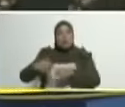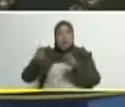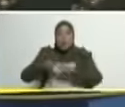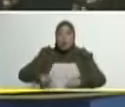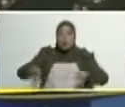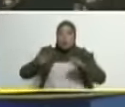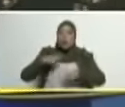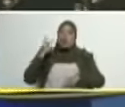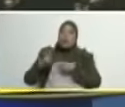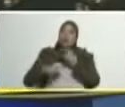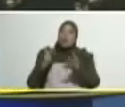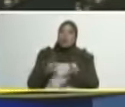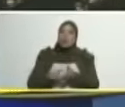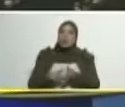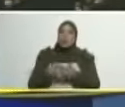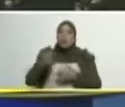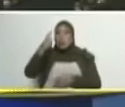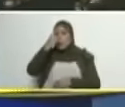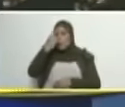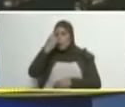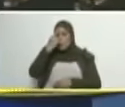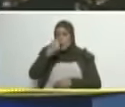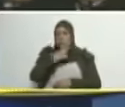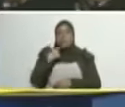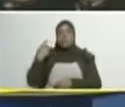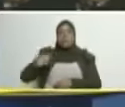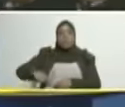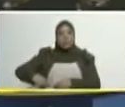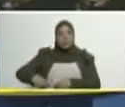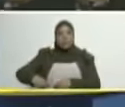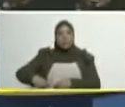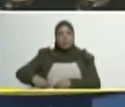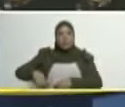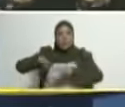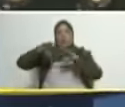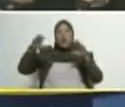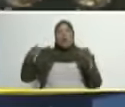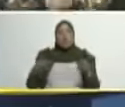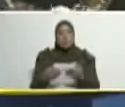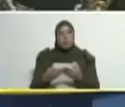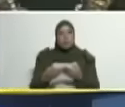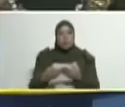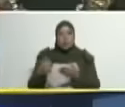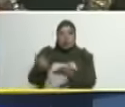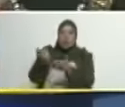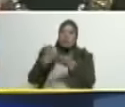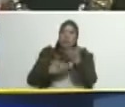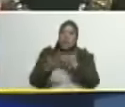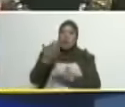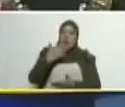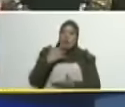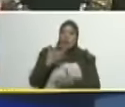que llegue de la India, de China y del mundo entero.